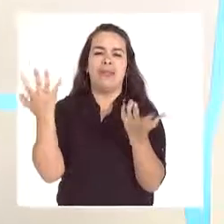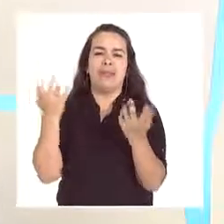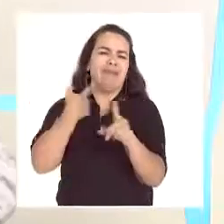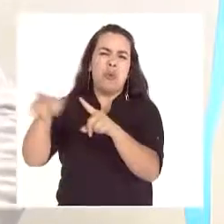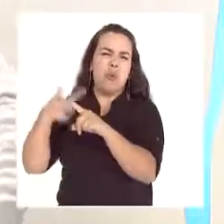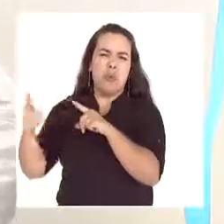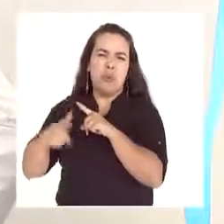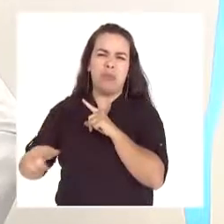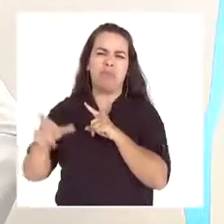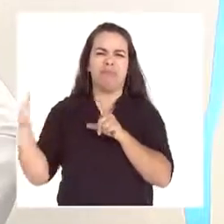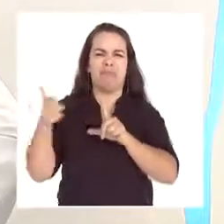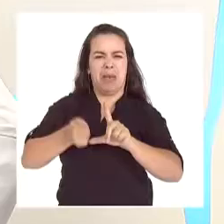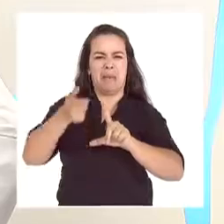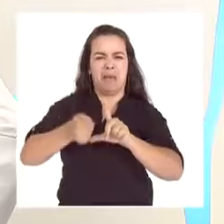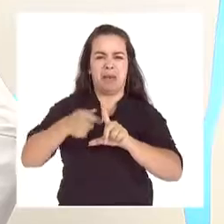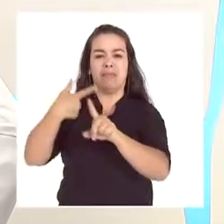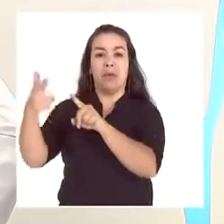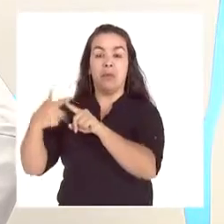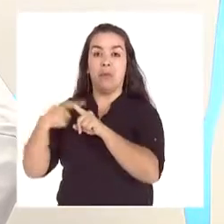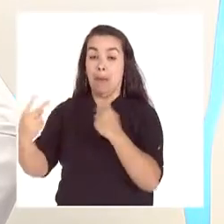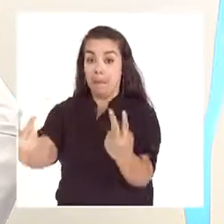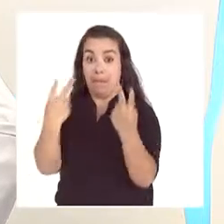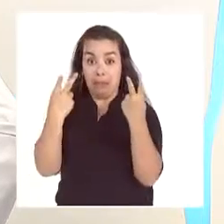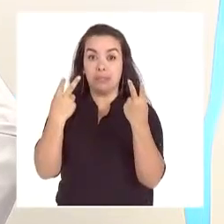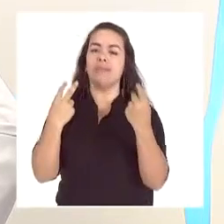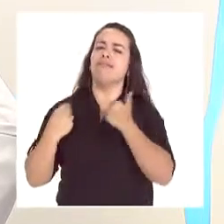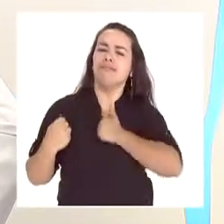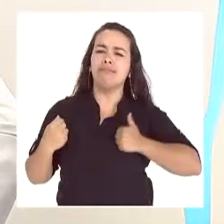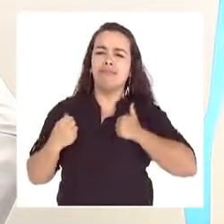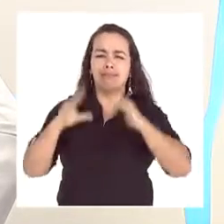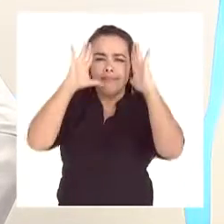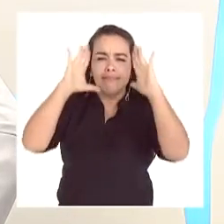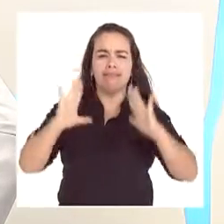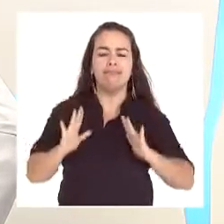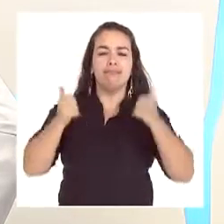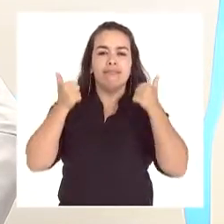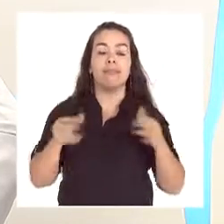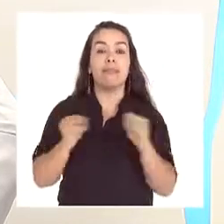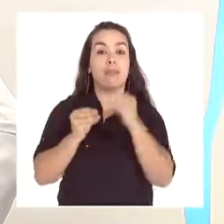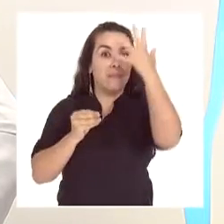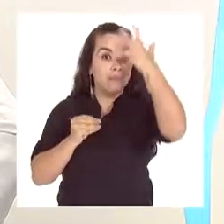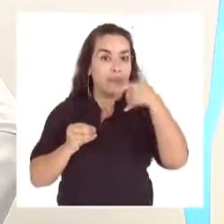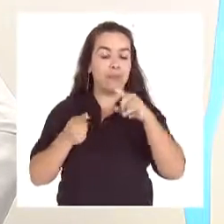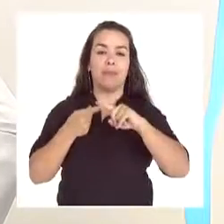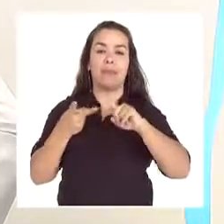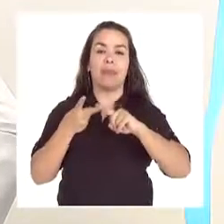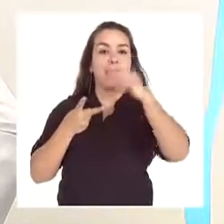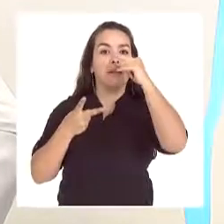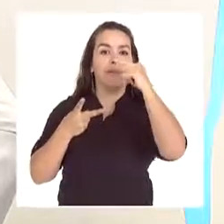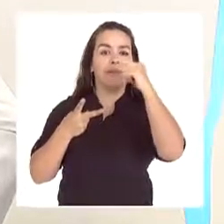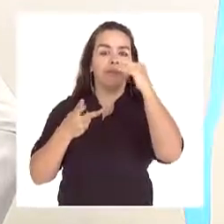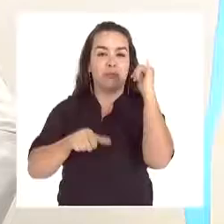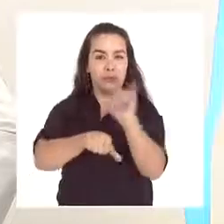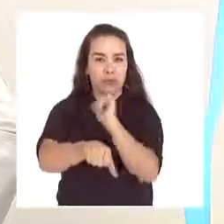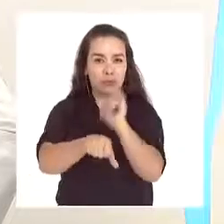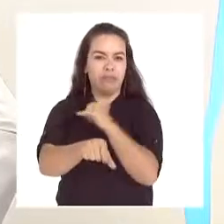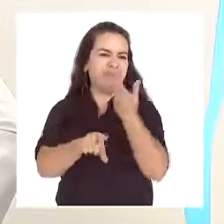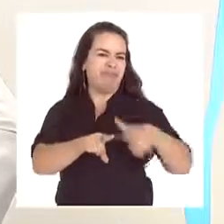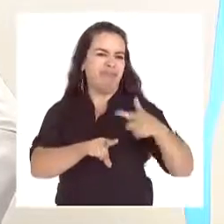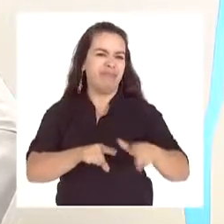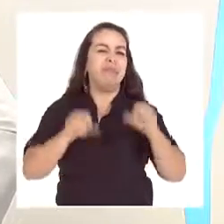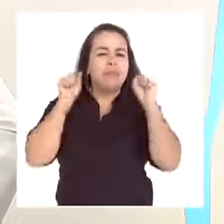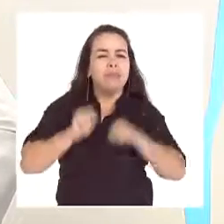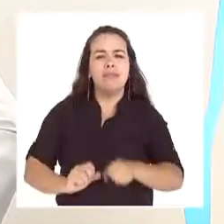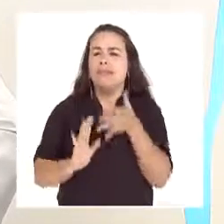nos ven en los diferentes medios de comunicación y también en Facebook y YouTube. Poder